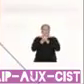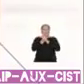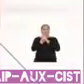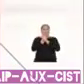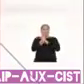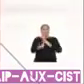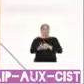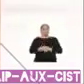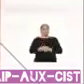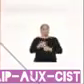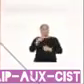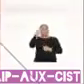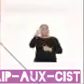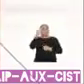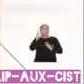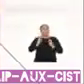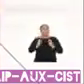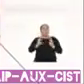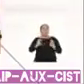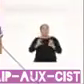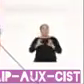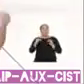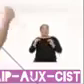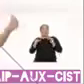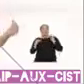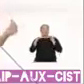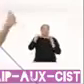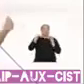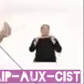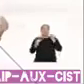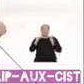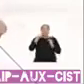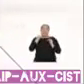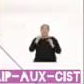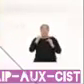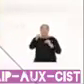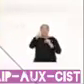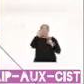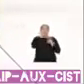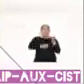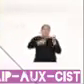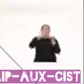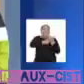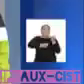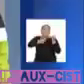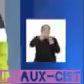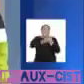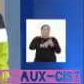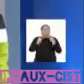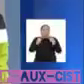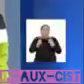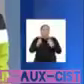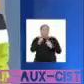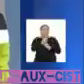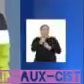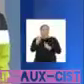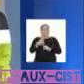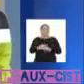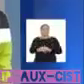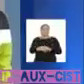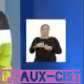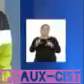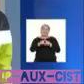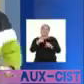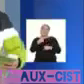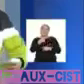teniendo en cuenta que las oportunidades son proporcionales al esfuerzo que cada uno y una entregue. Además, en la